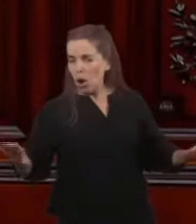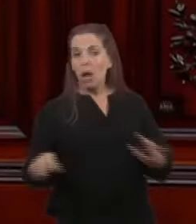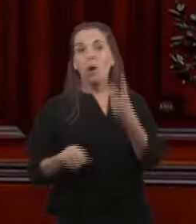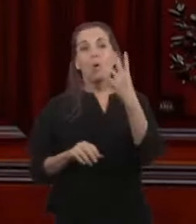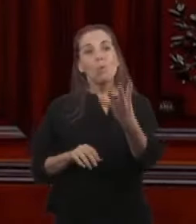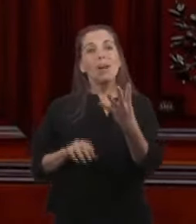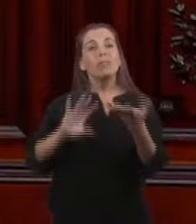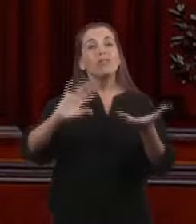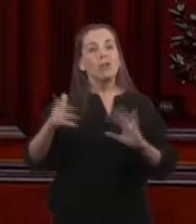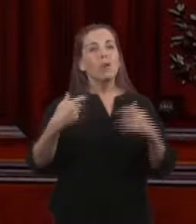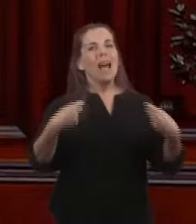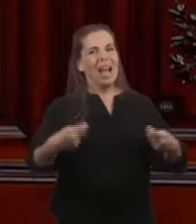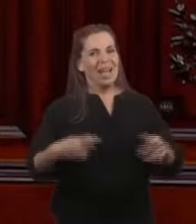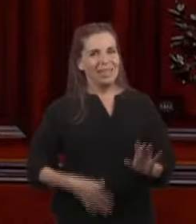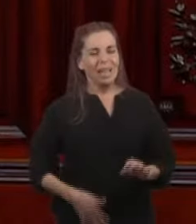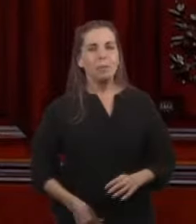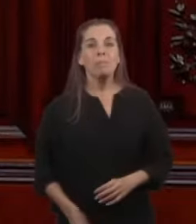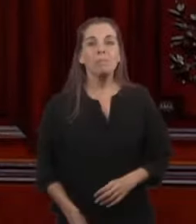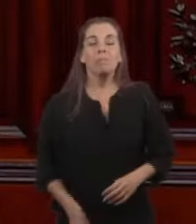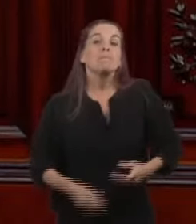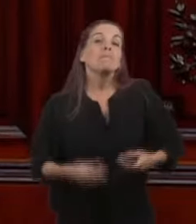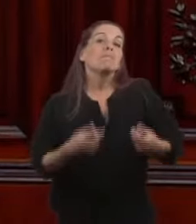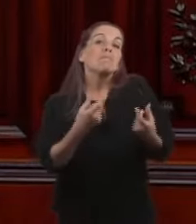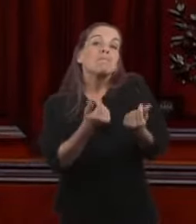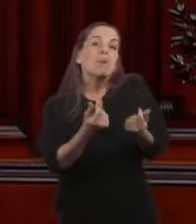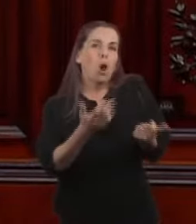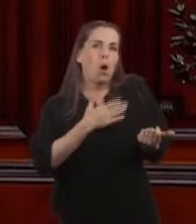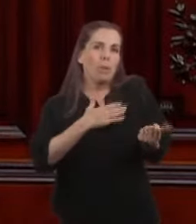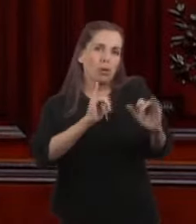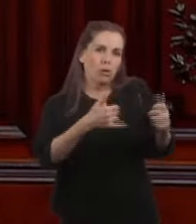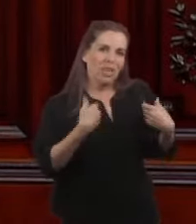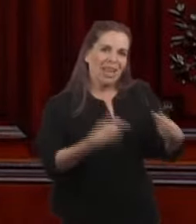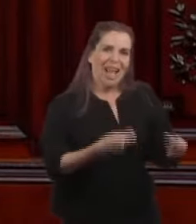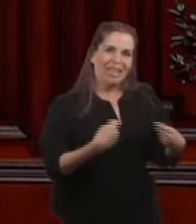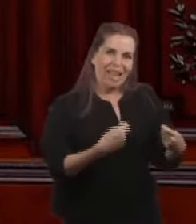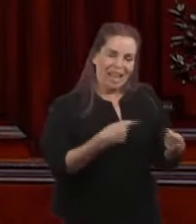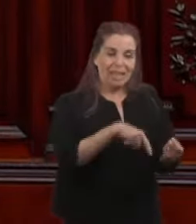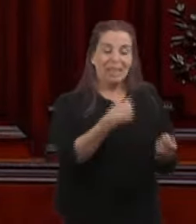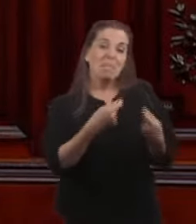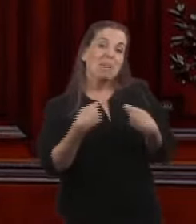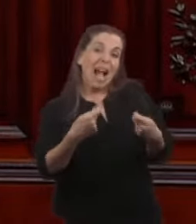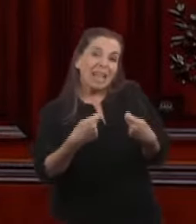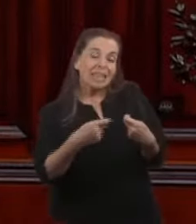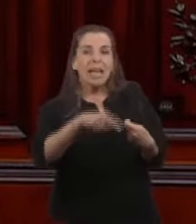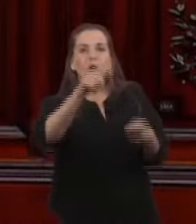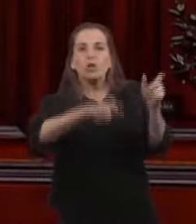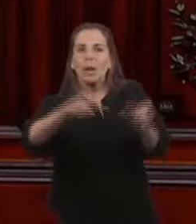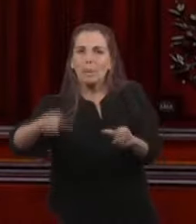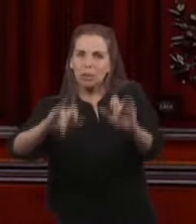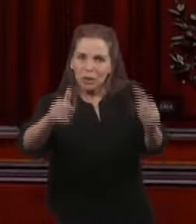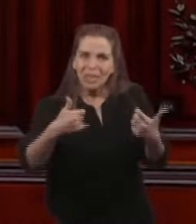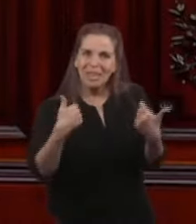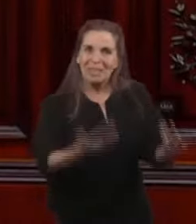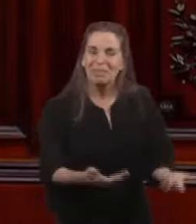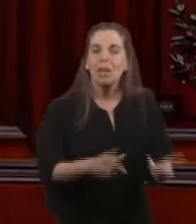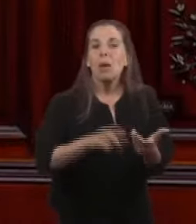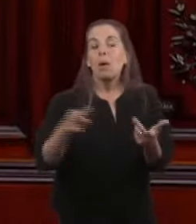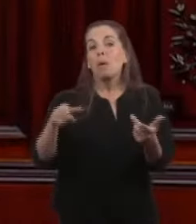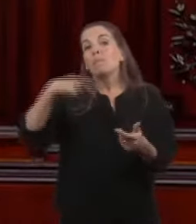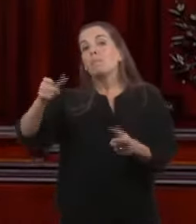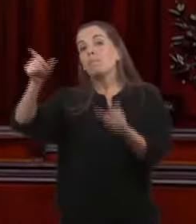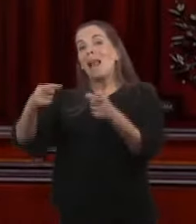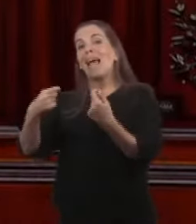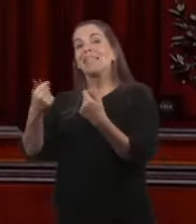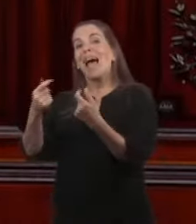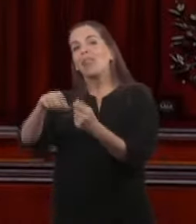dinero gastar el dinero propio en uno mismo gastar el dinero propio en terceros gastar el dinero ajeno en uno o